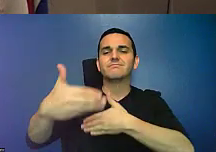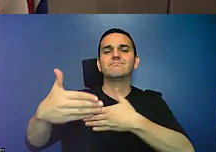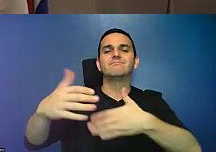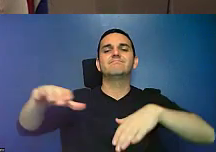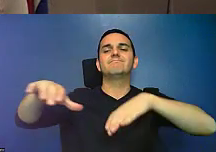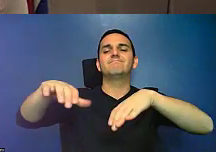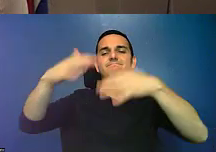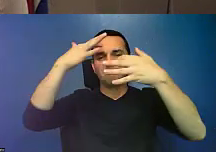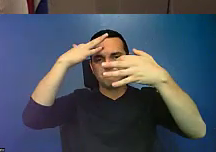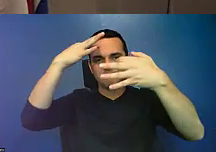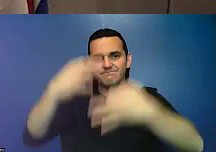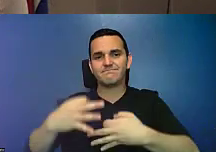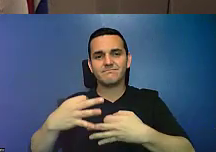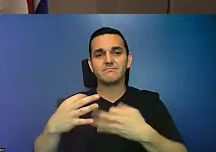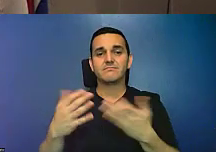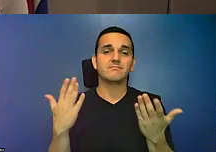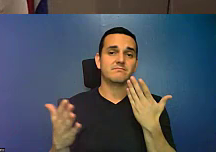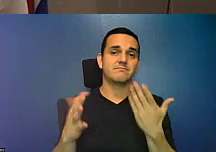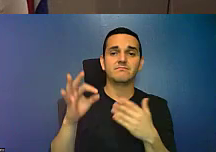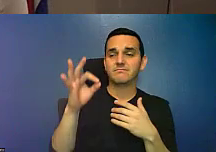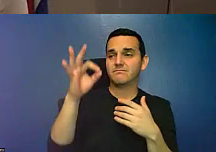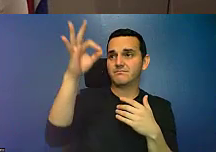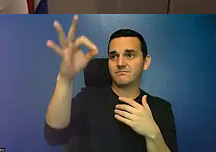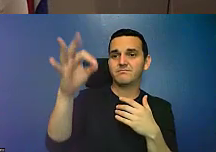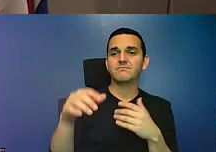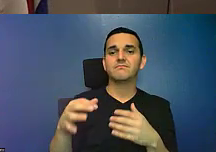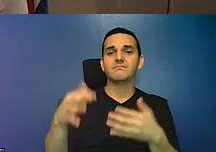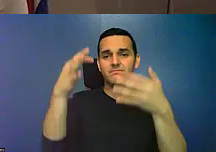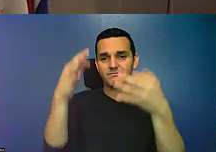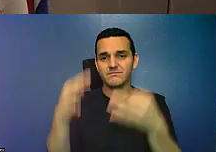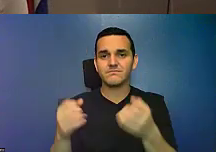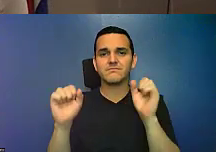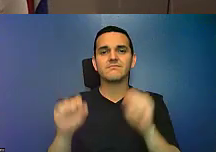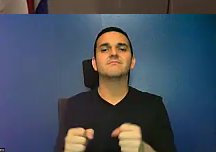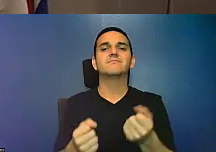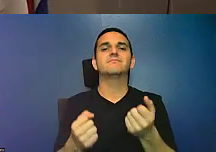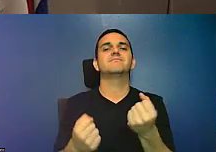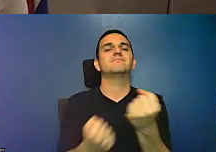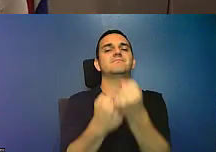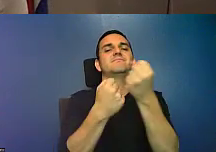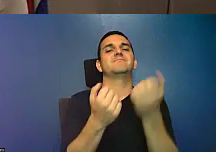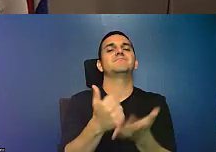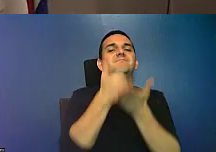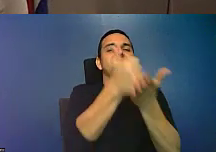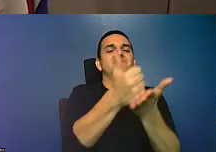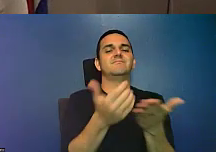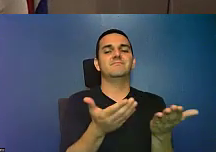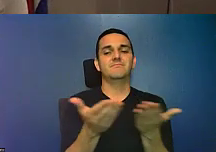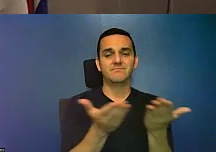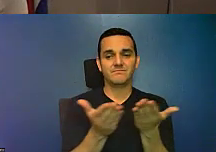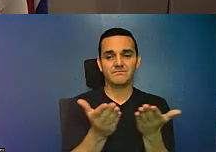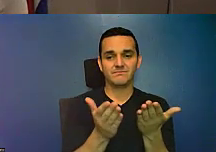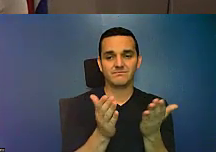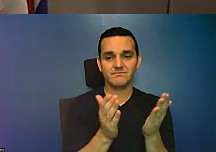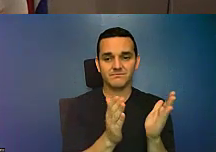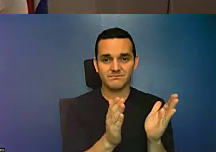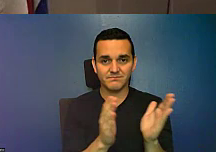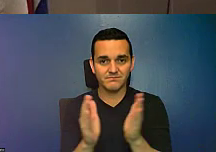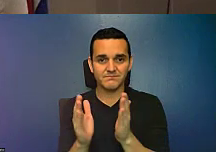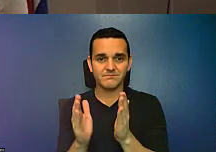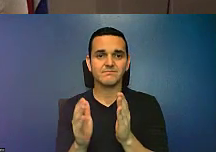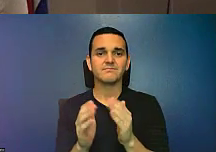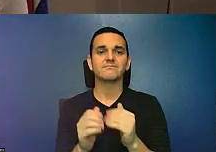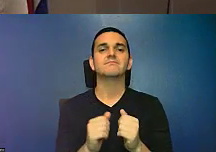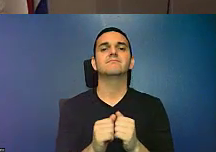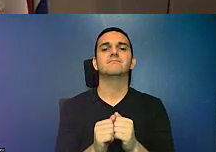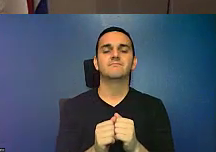ser a futuro contribuir con los robots de servicios y, en el caso de operación de máquinas, que tengamos que introducir